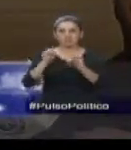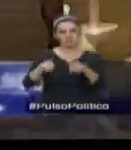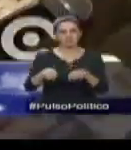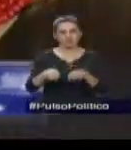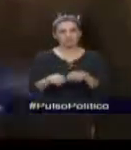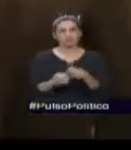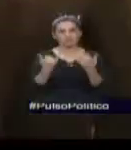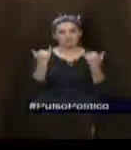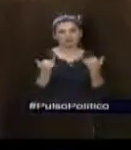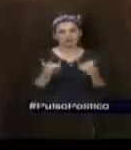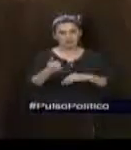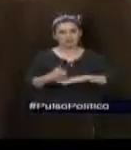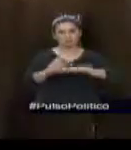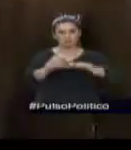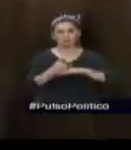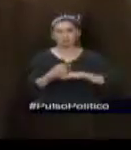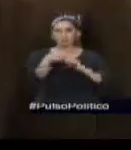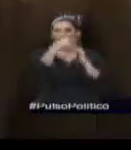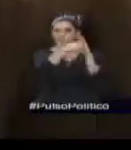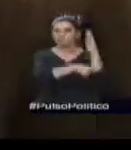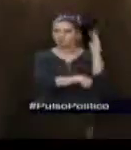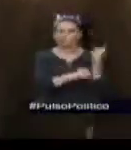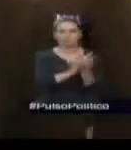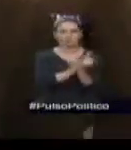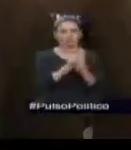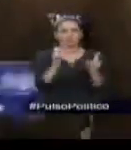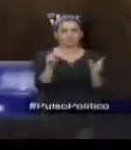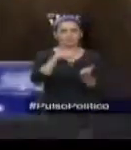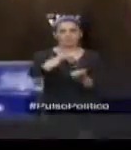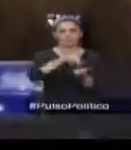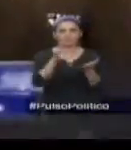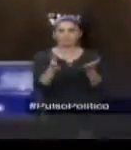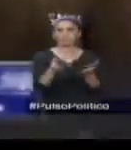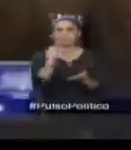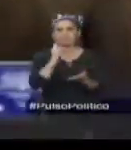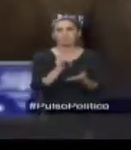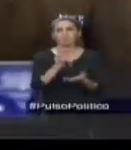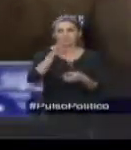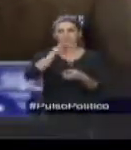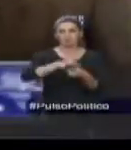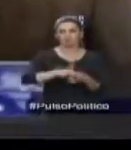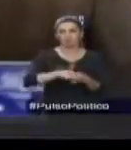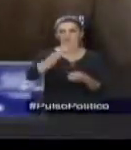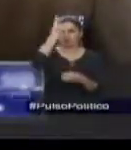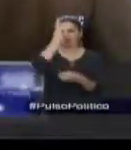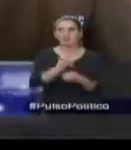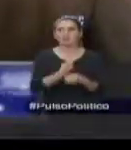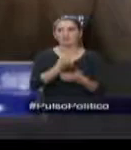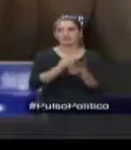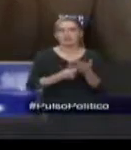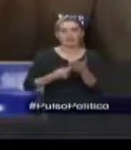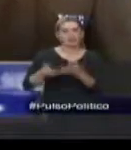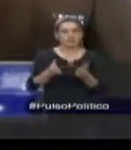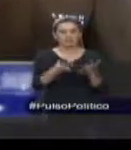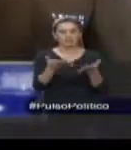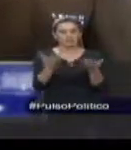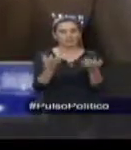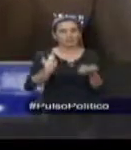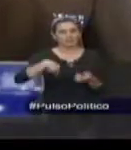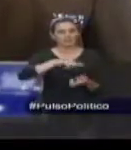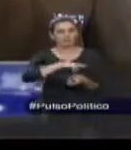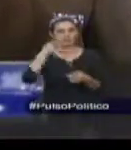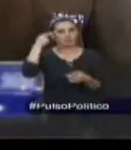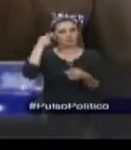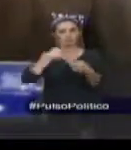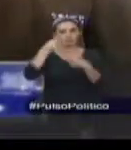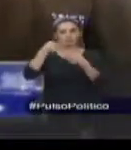gobiernan de profundizar las libertades de los ciudadanos para elegir de decidir incluso qué camino queremos seguir en los próximos